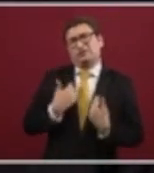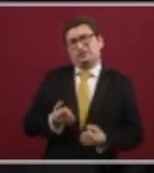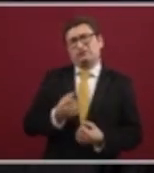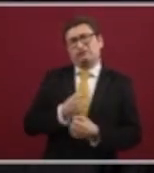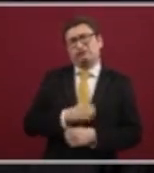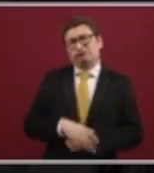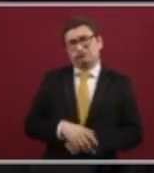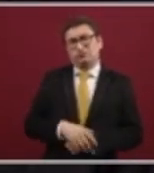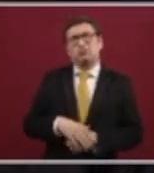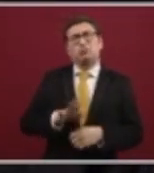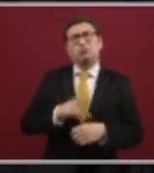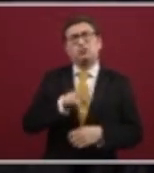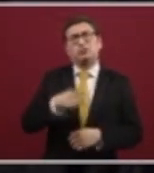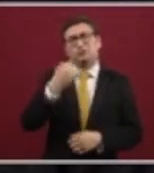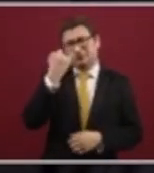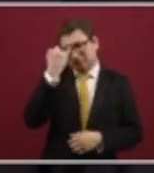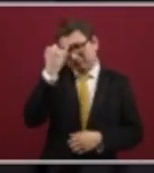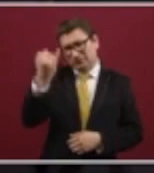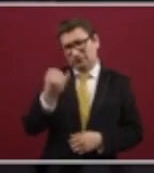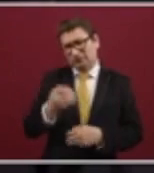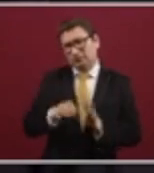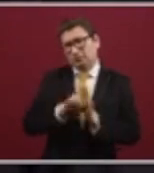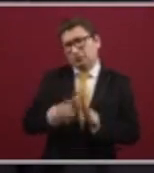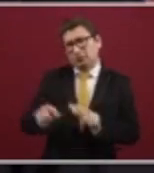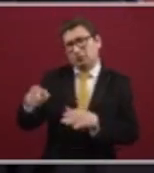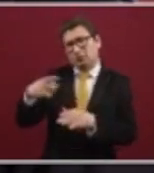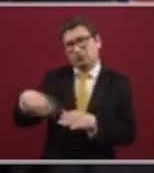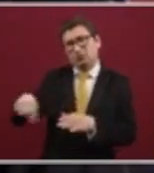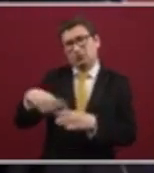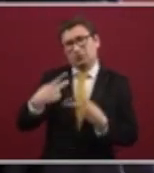imagínense si traen